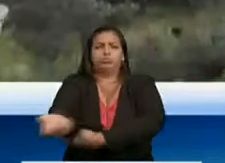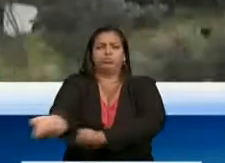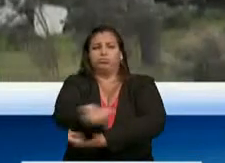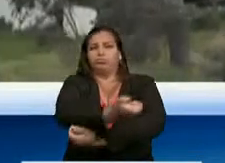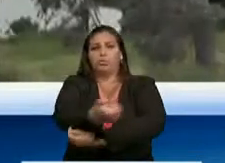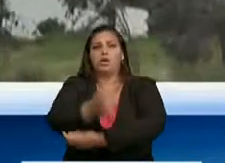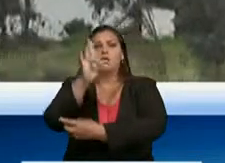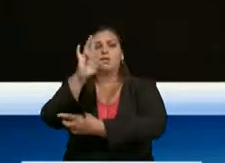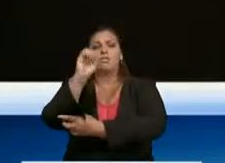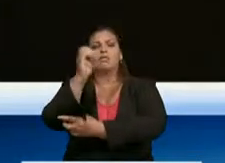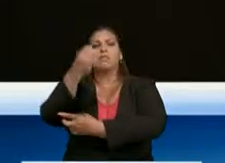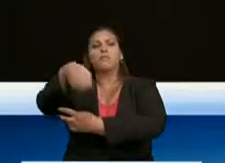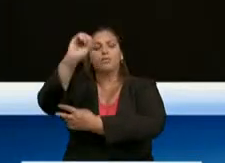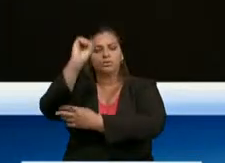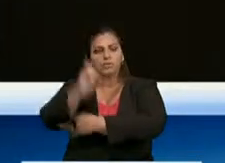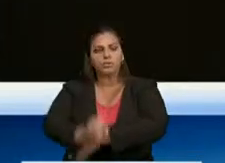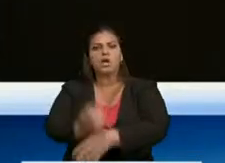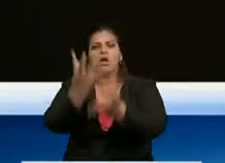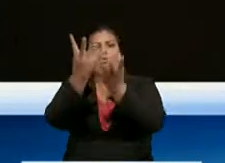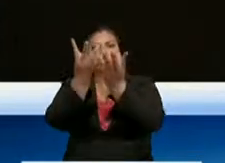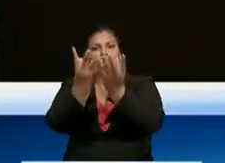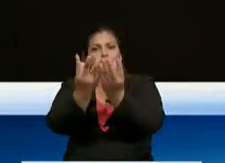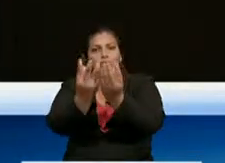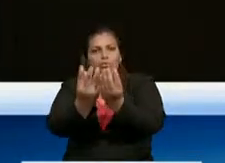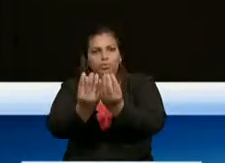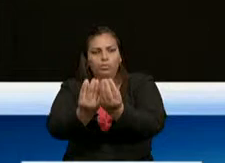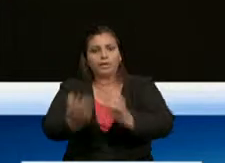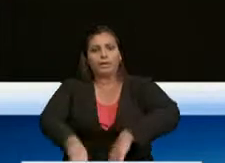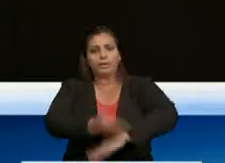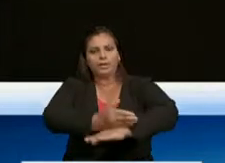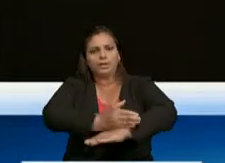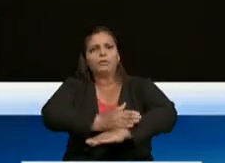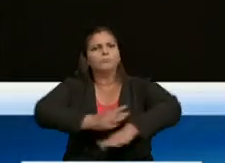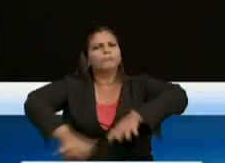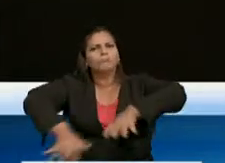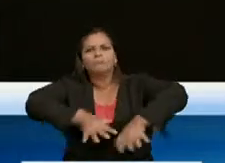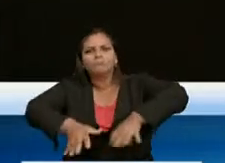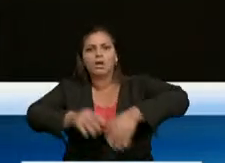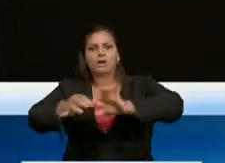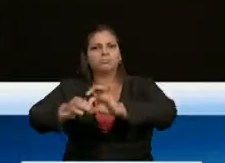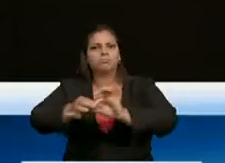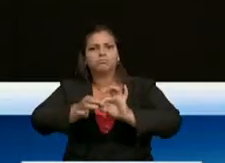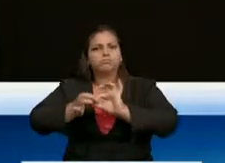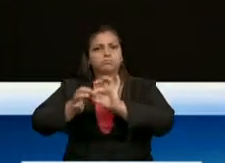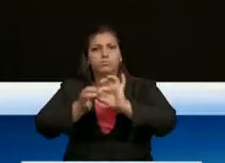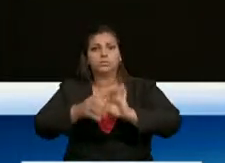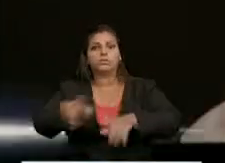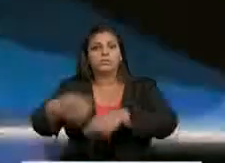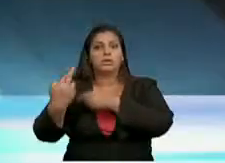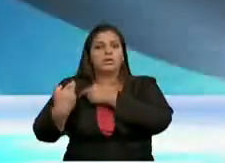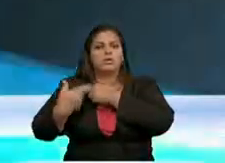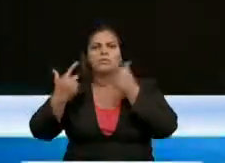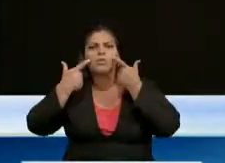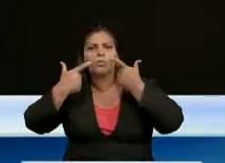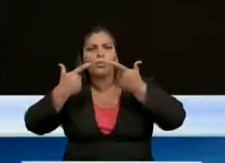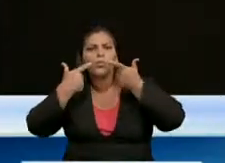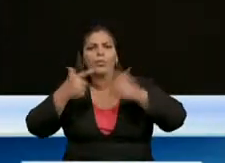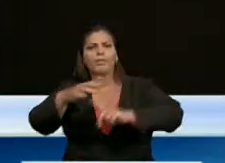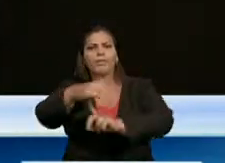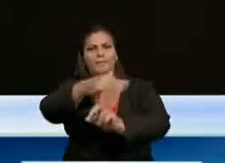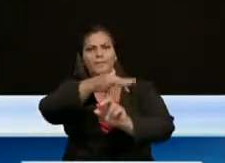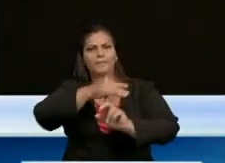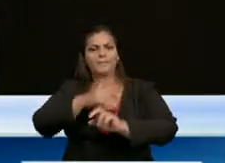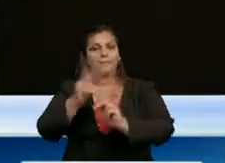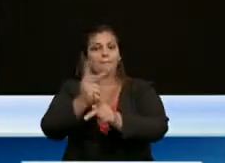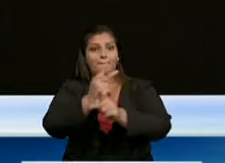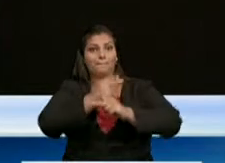un 70%. Prácticamente hemos estado coordinando con los compañeros que son guardaparques del área protegida de la Reserva de